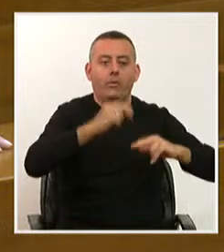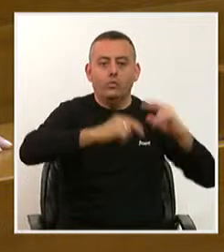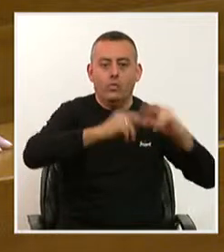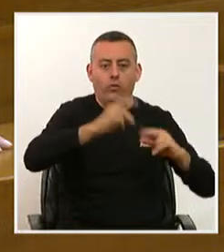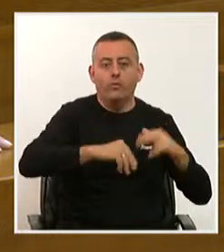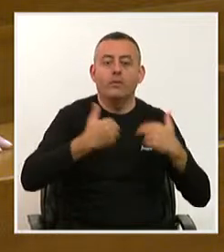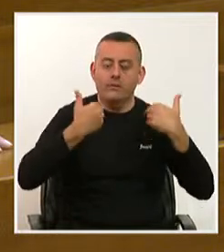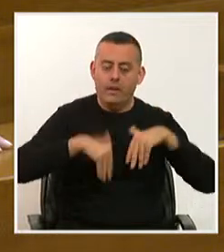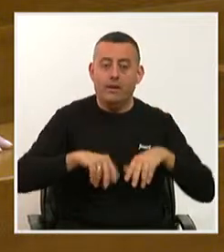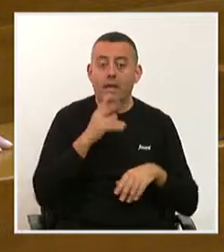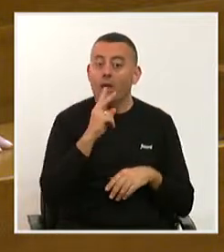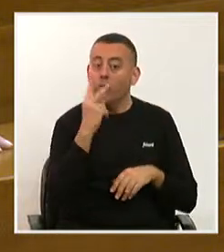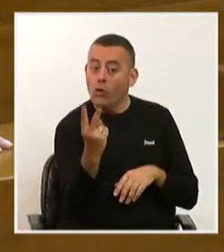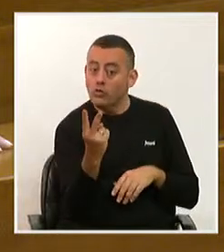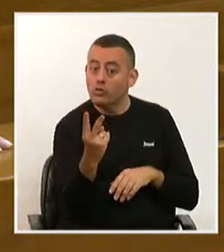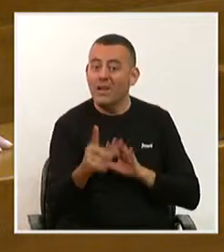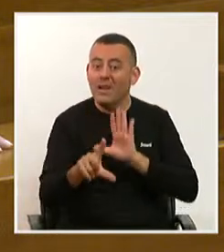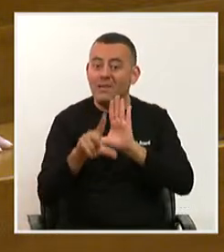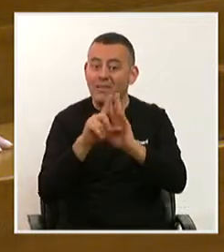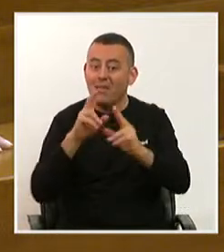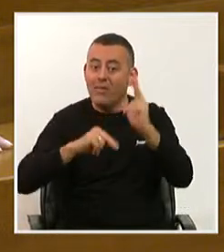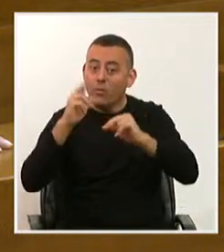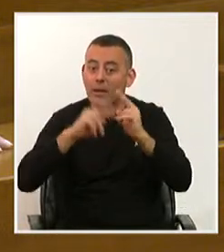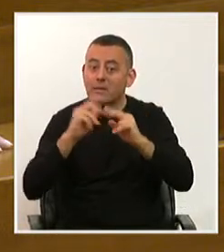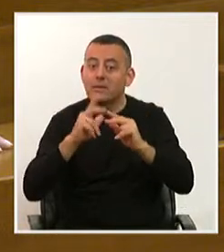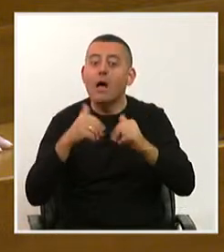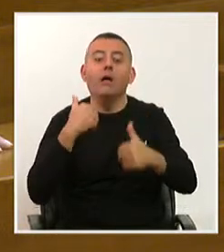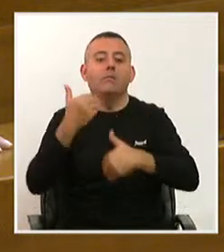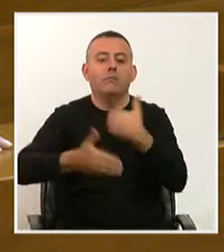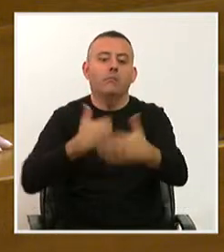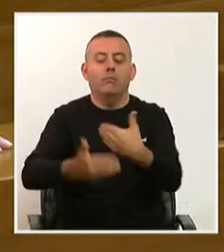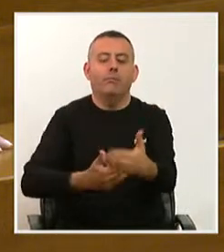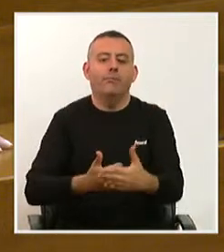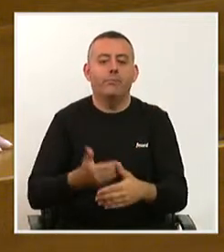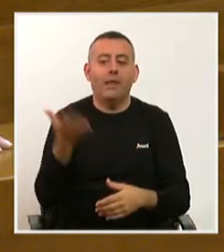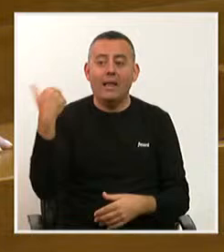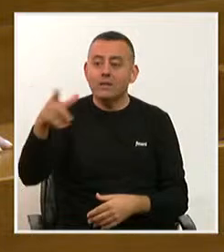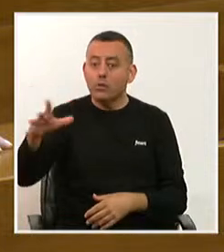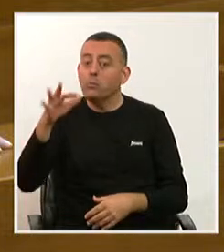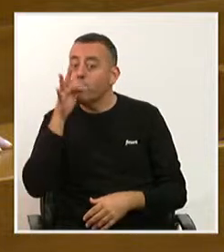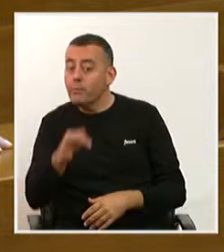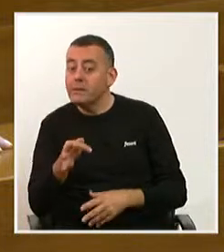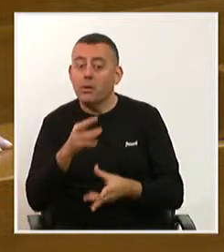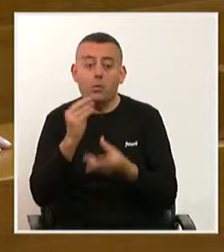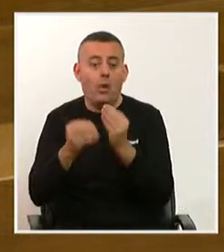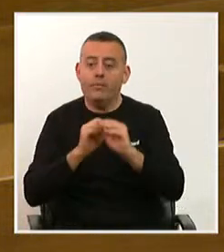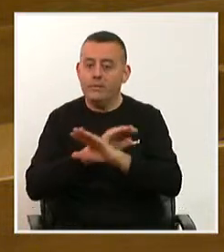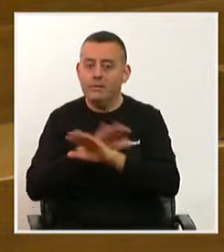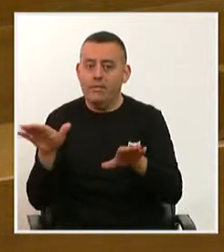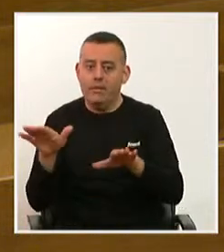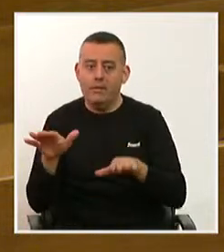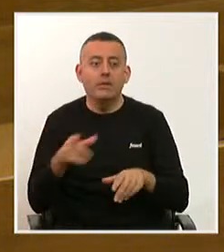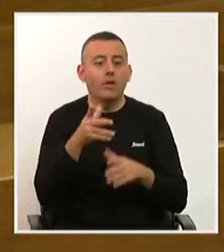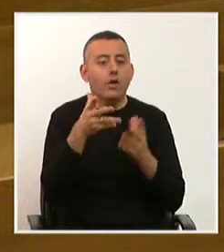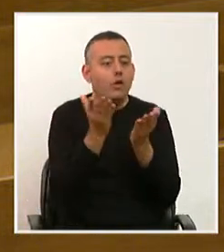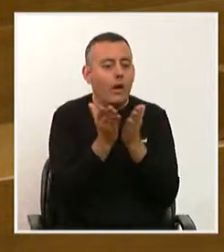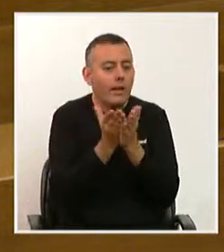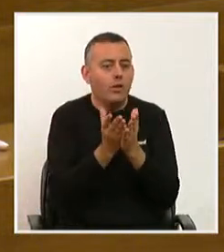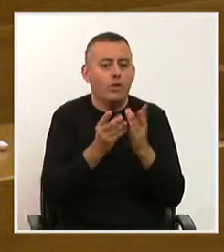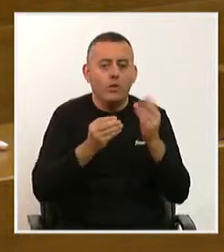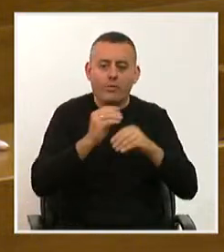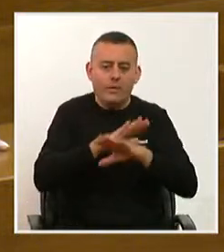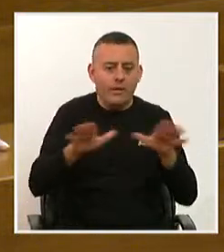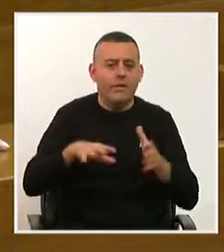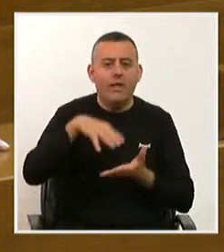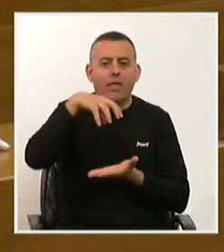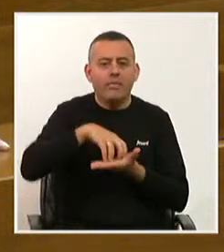atascado la licencia de obra cosa que ustedes prometieron y no hicieron no hicieron un colegio no hicieron un centro de salud y no